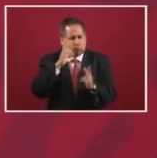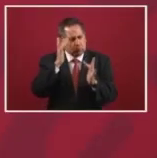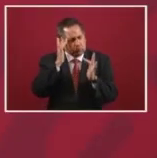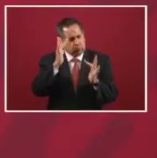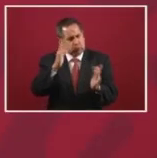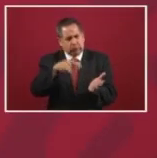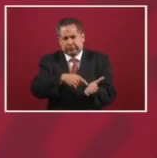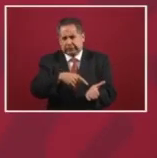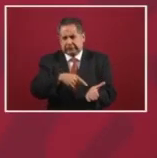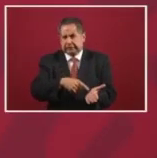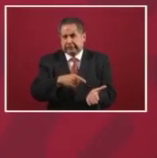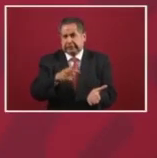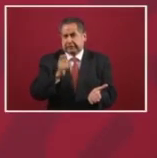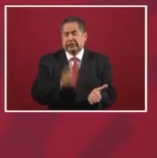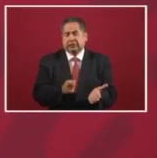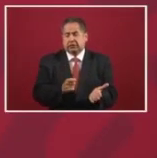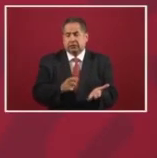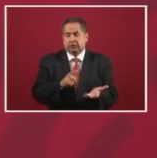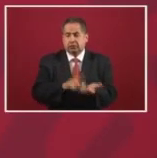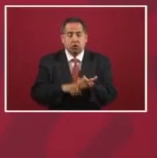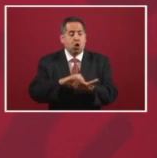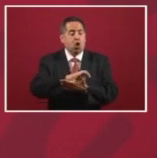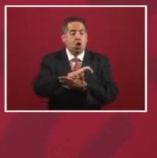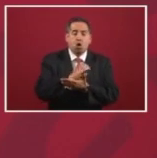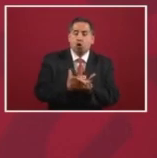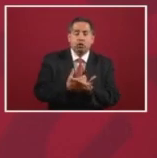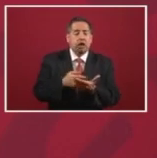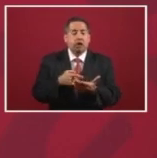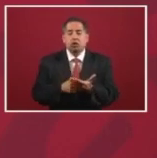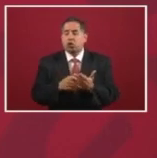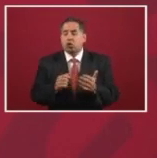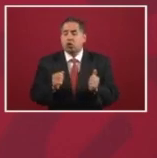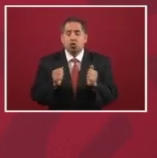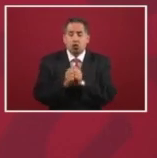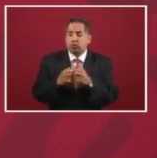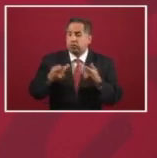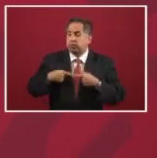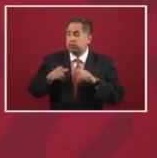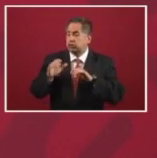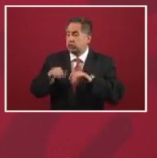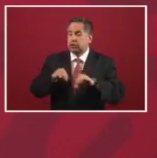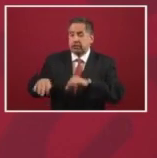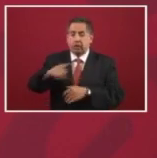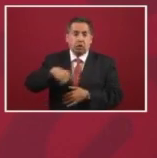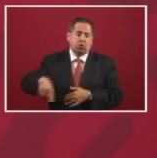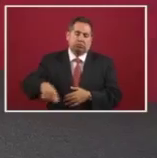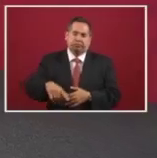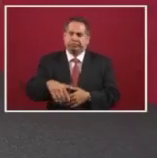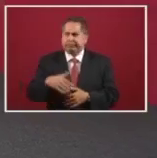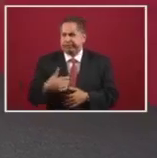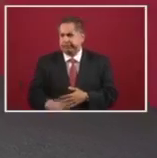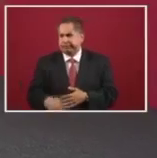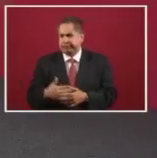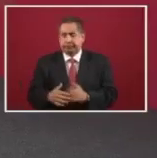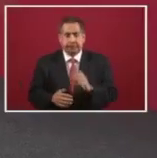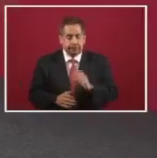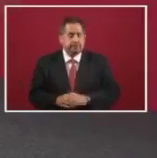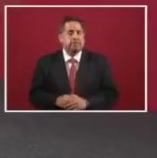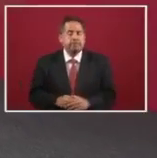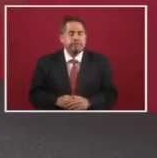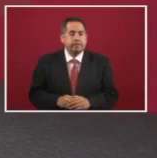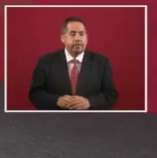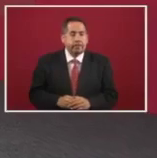trata de los contratos con trabajadores. Lo que no va a